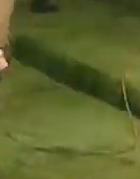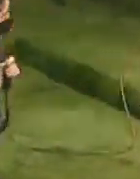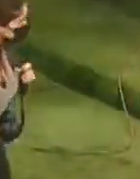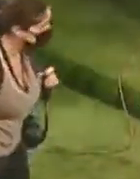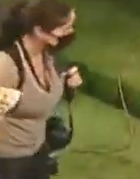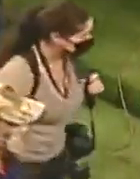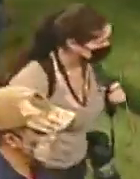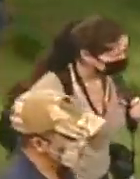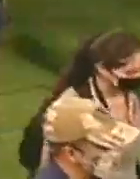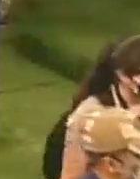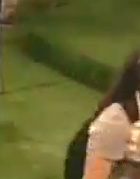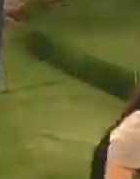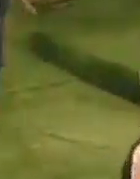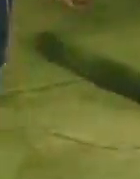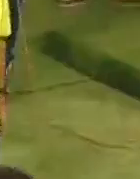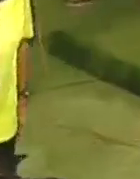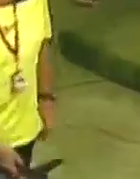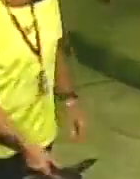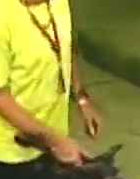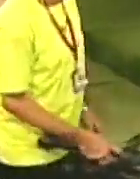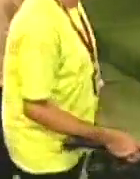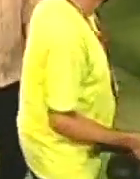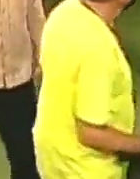Pues me le vaya bien, muchas gracias, muchas gracias.